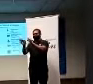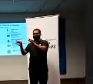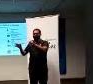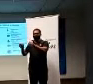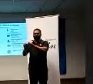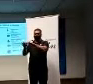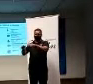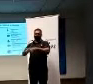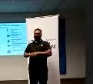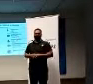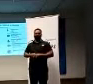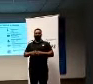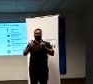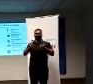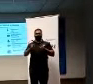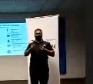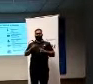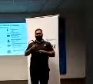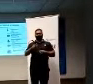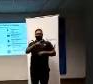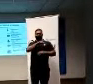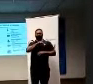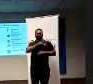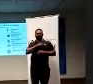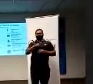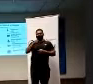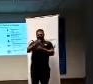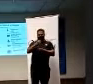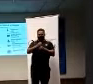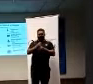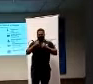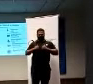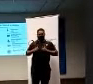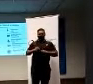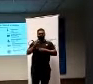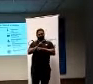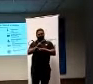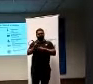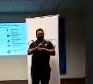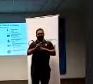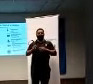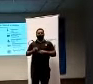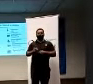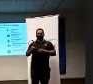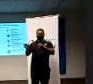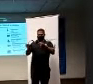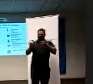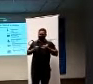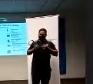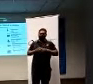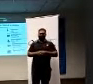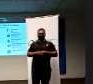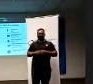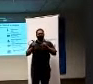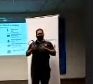personal de salud, que es un 4.5%, y el síndrome inflamatorio multisistémico también que se está